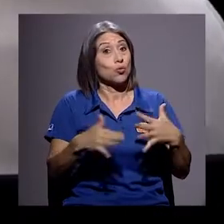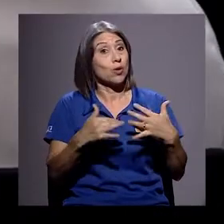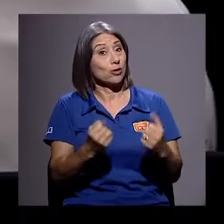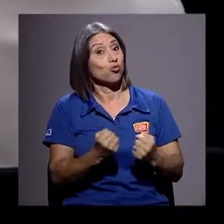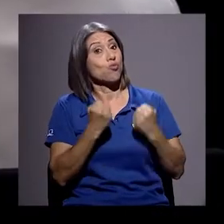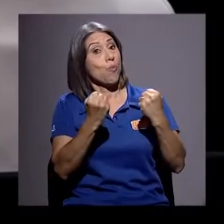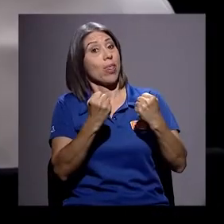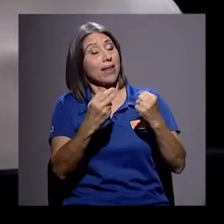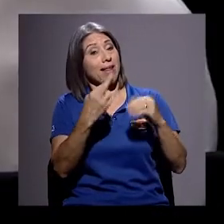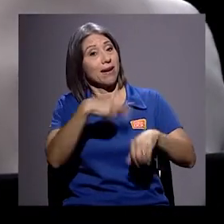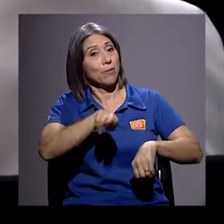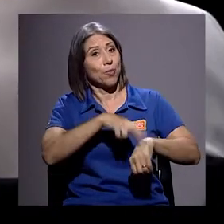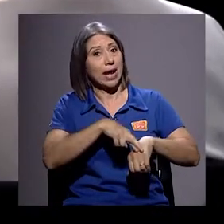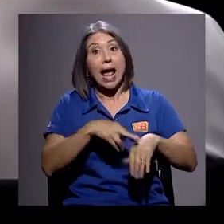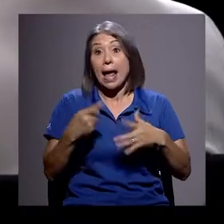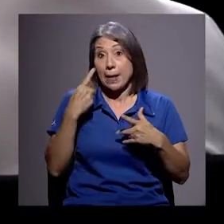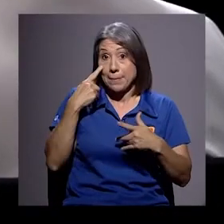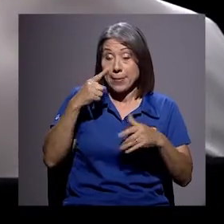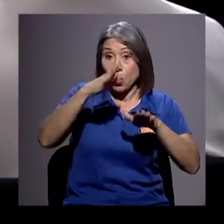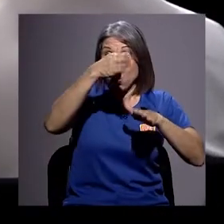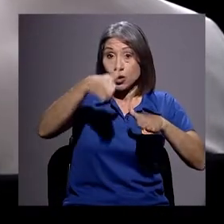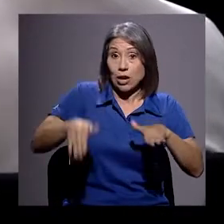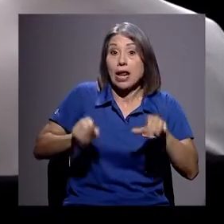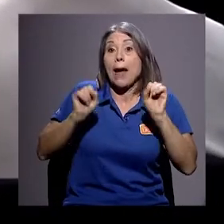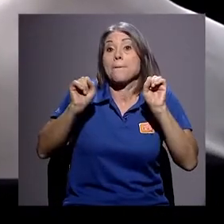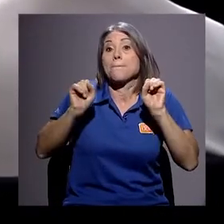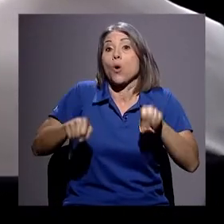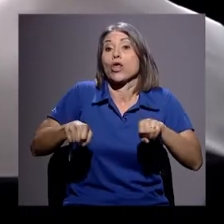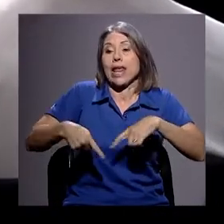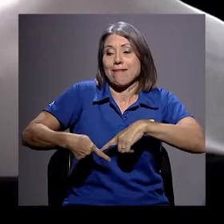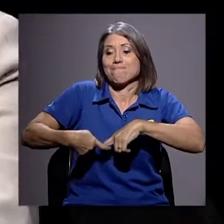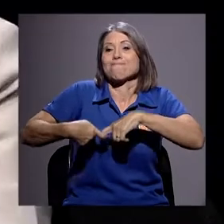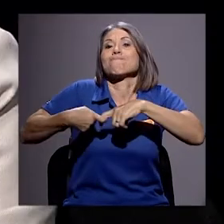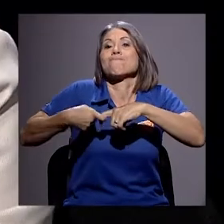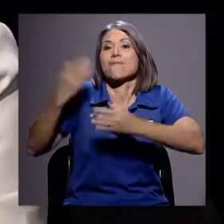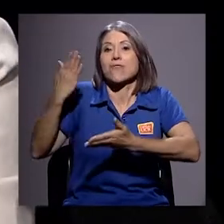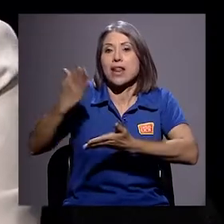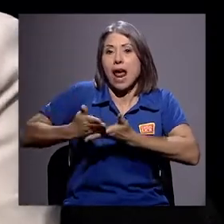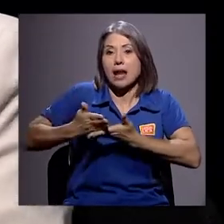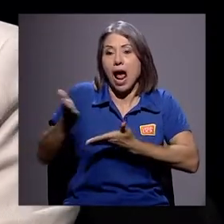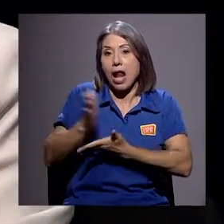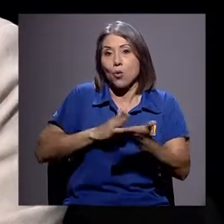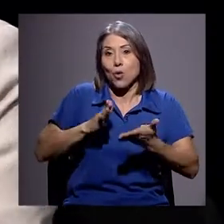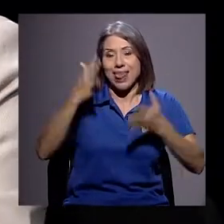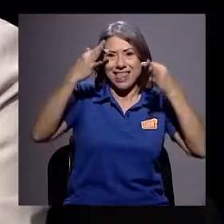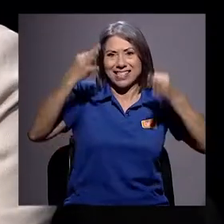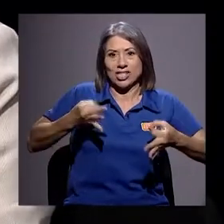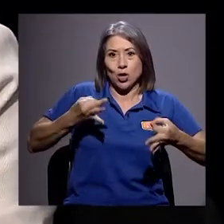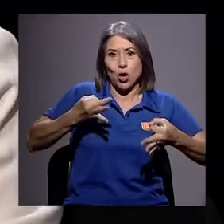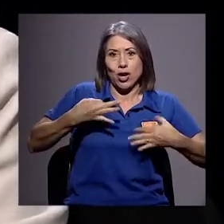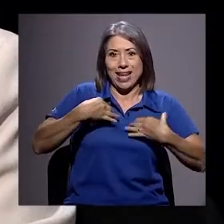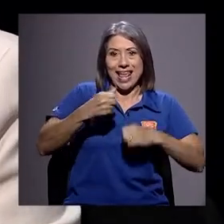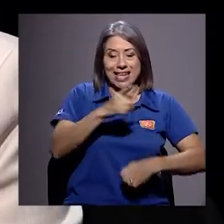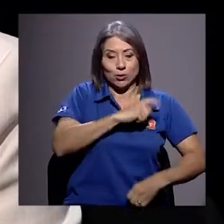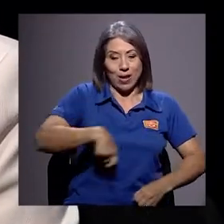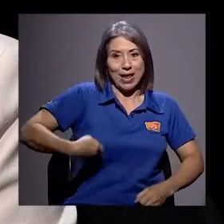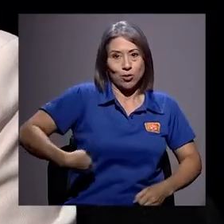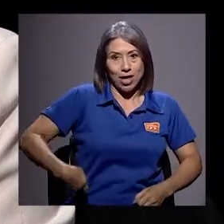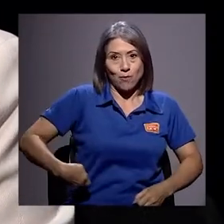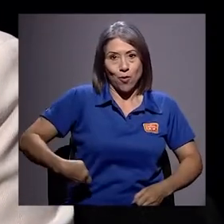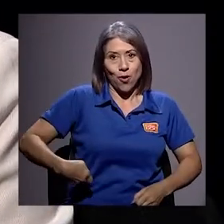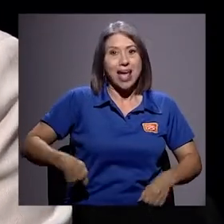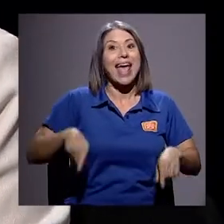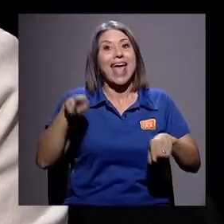le puede poner un freno total a una decisión del ejecutivo tiene digamos es auxiliar de la asamblea legislativa